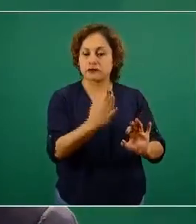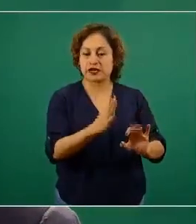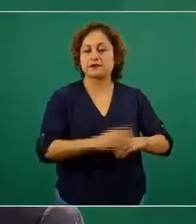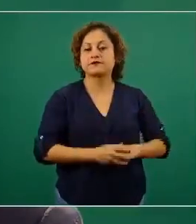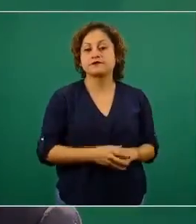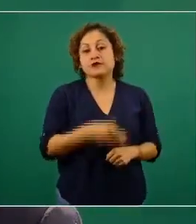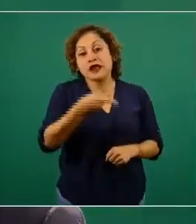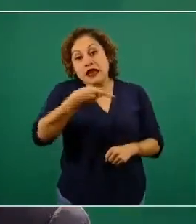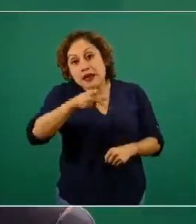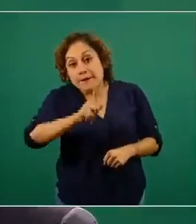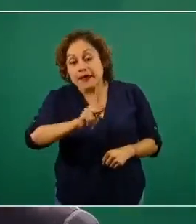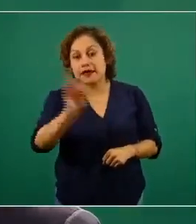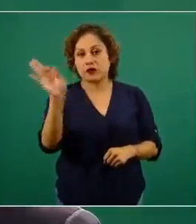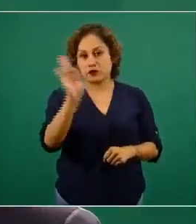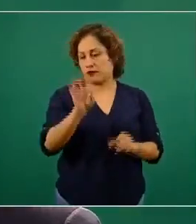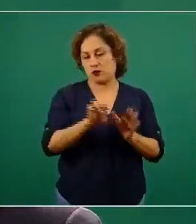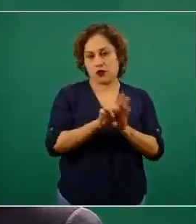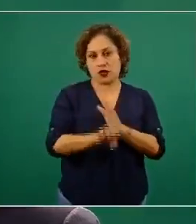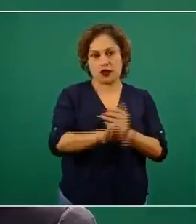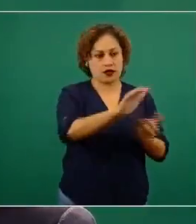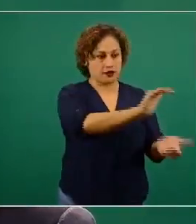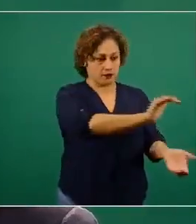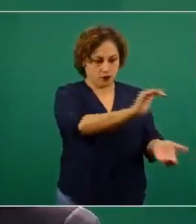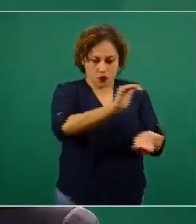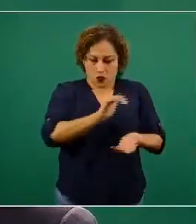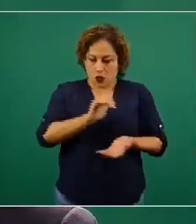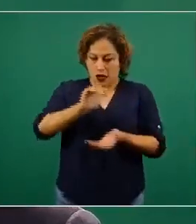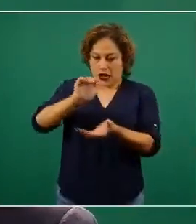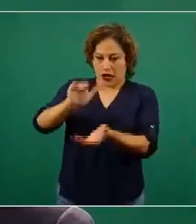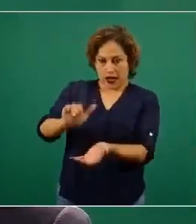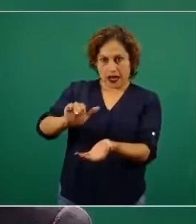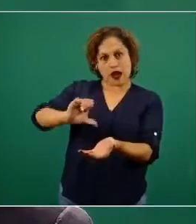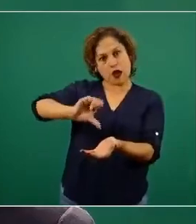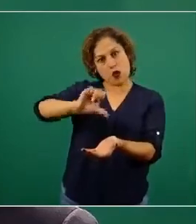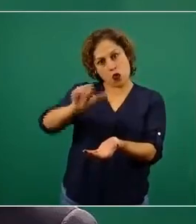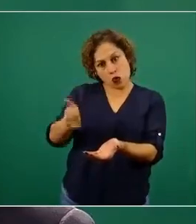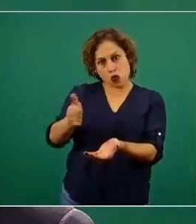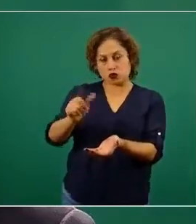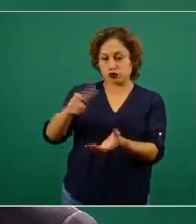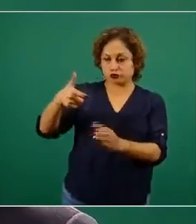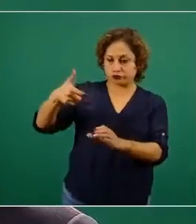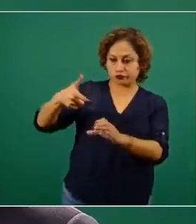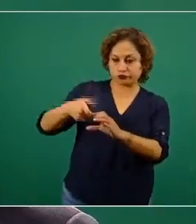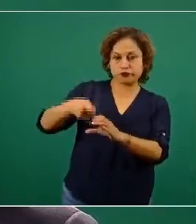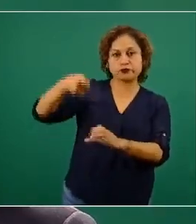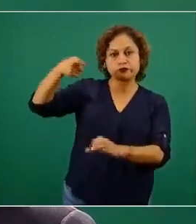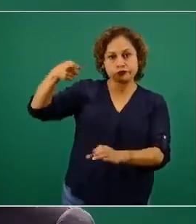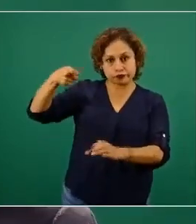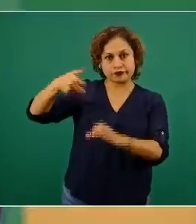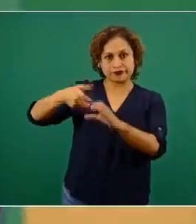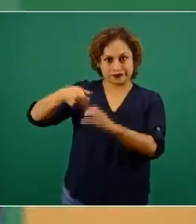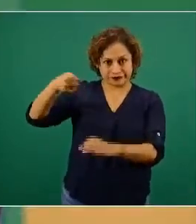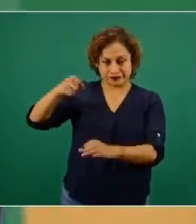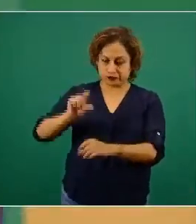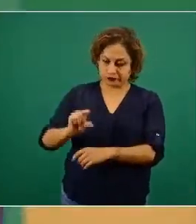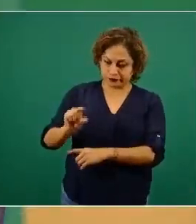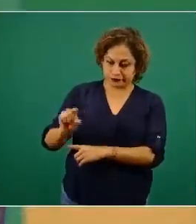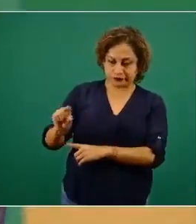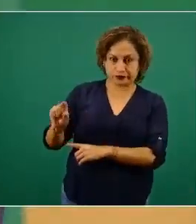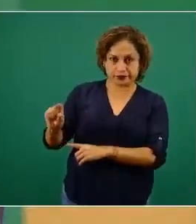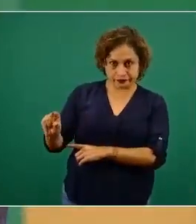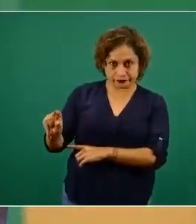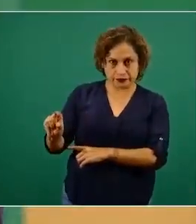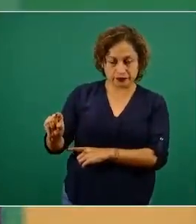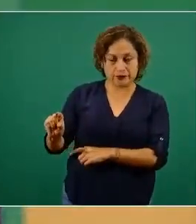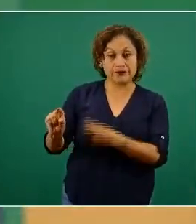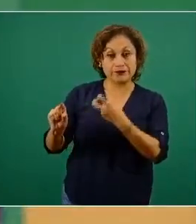está descongelada y está en las viales de vidrio, en las ampolletas de vidrio, que son de 5 dosis, sí puede ser inconveniente